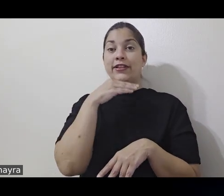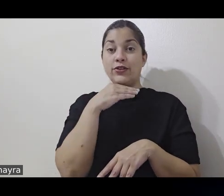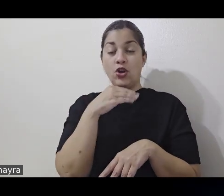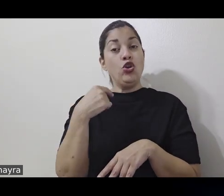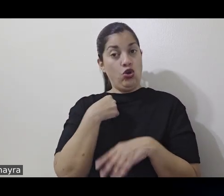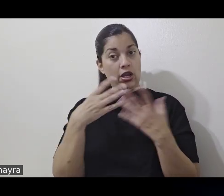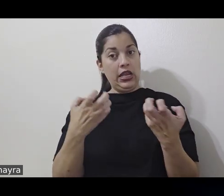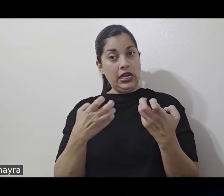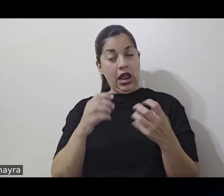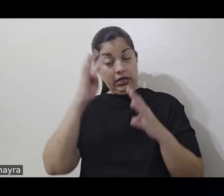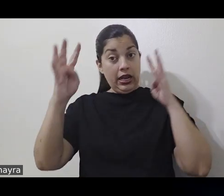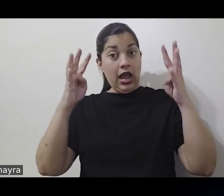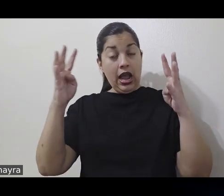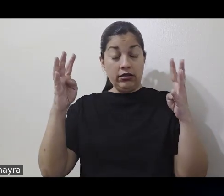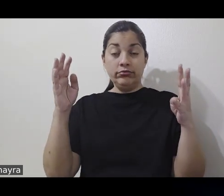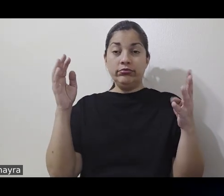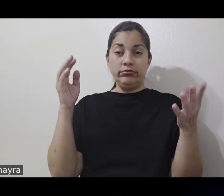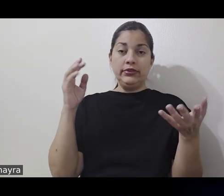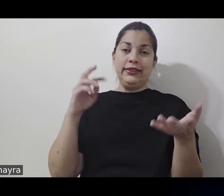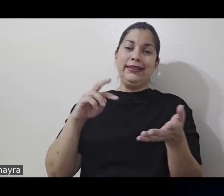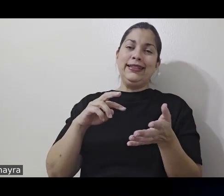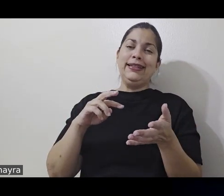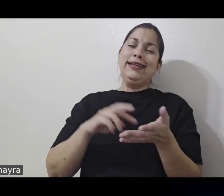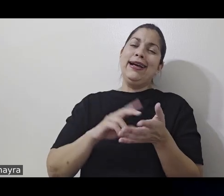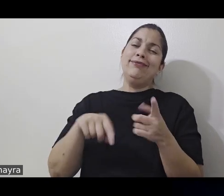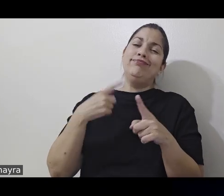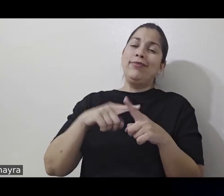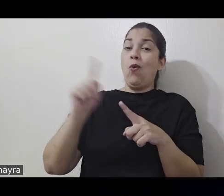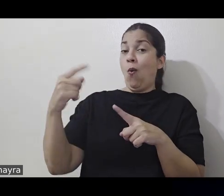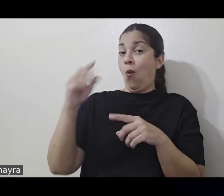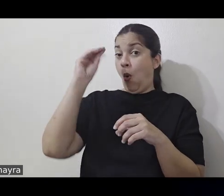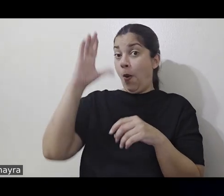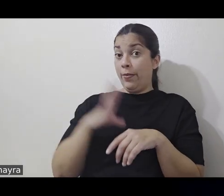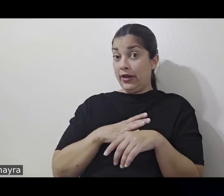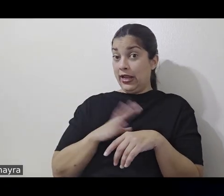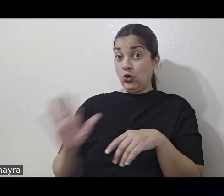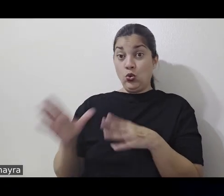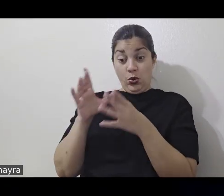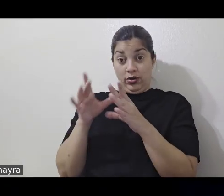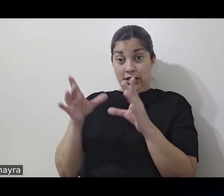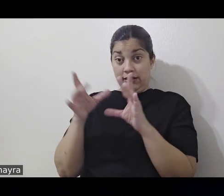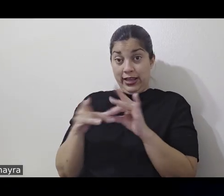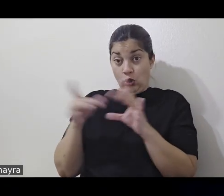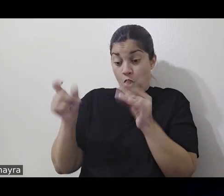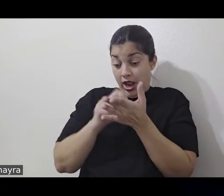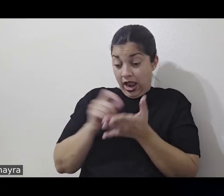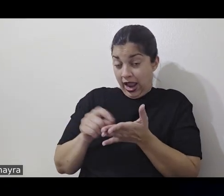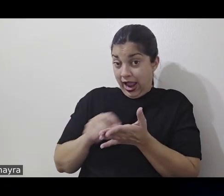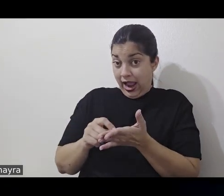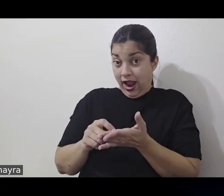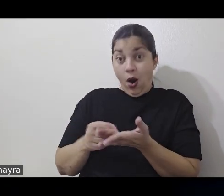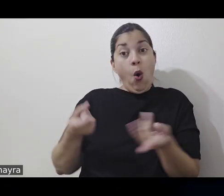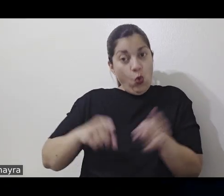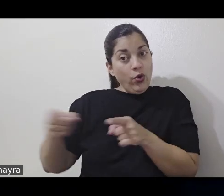quería crear, porque Atrapado Ficticio tiene que ver con un hombre que todas las historias que escribe ocurren. Él escribió una historia